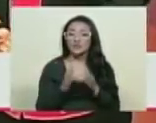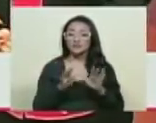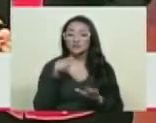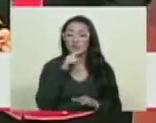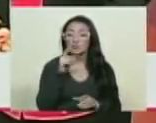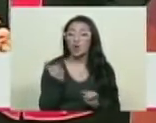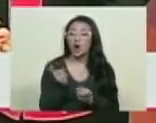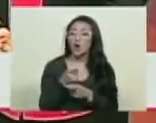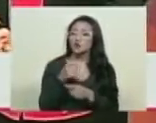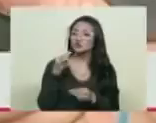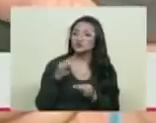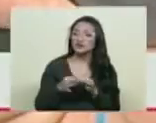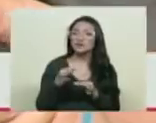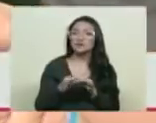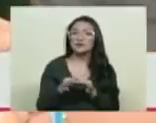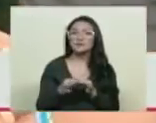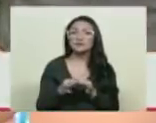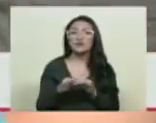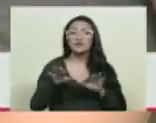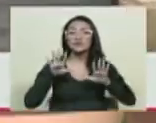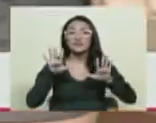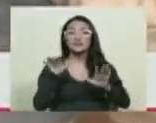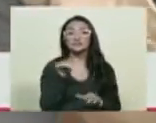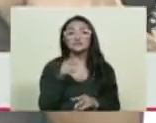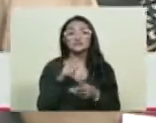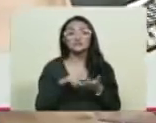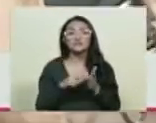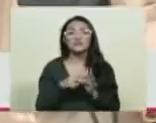quiere decir 10 semanas